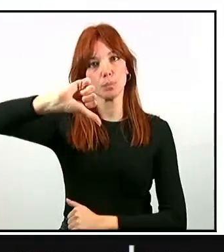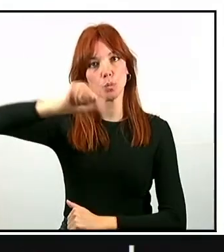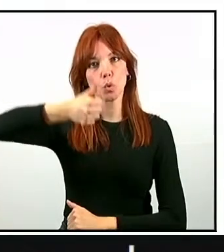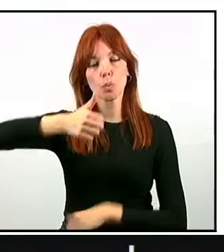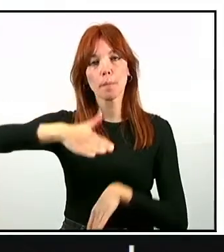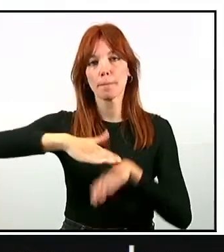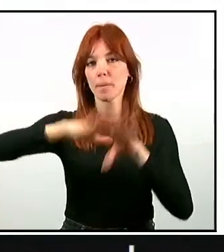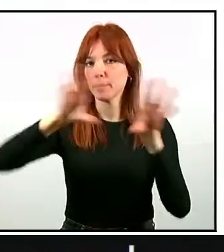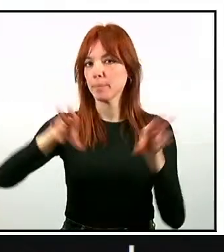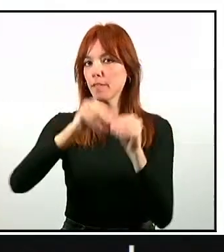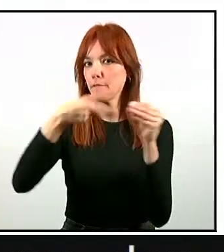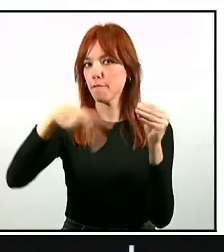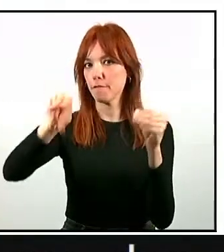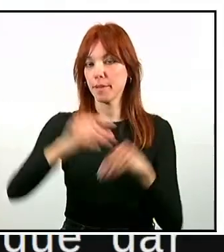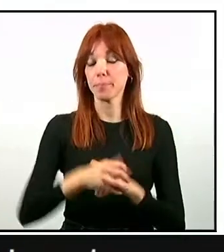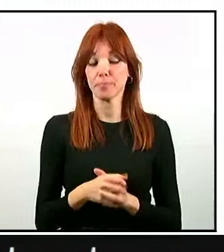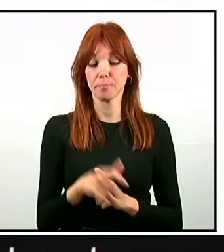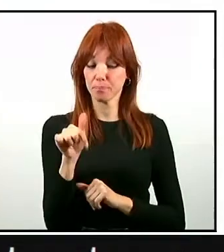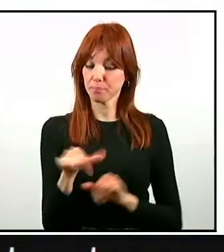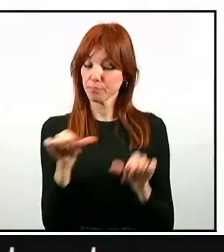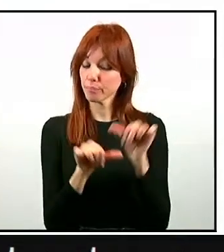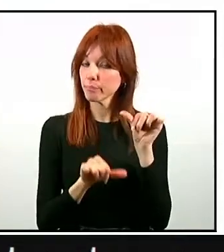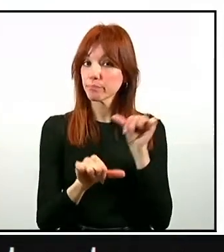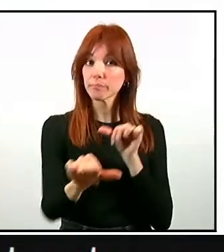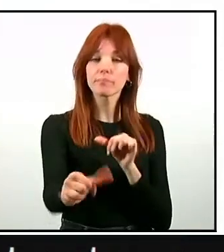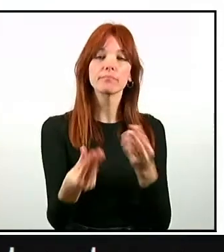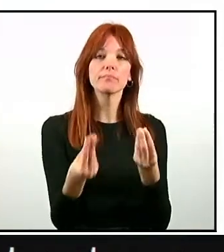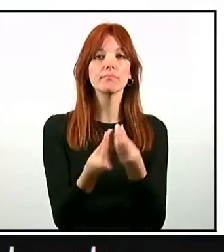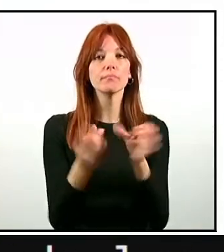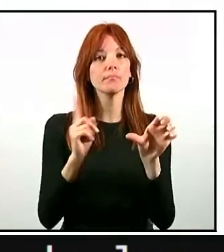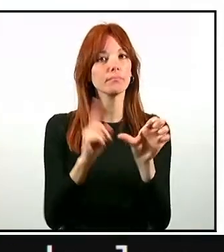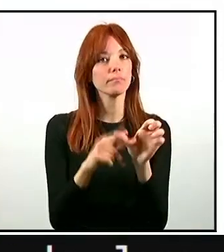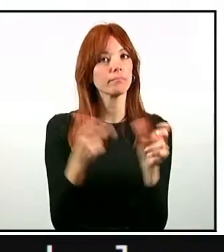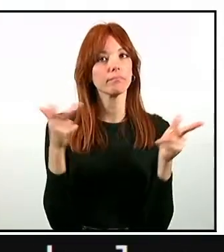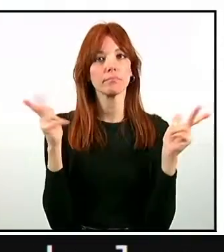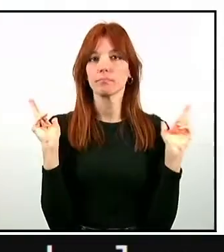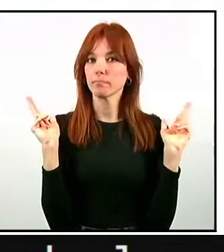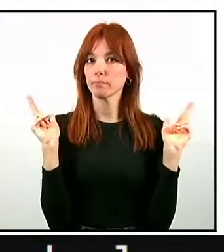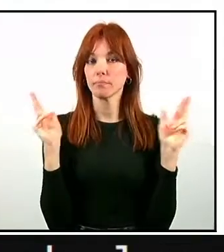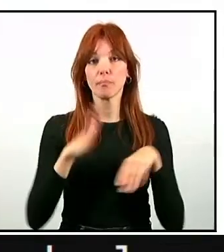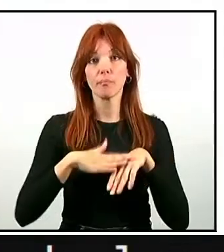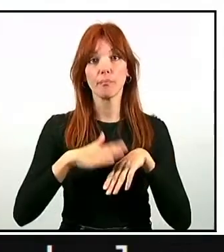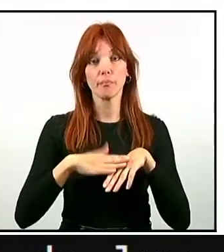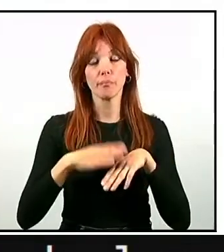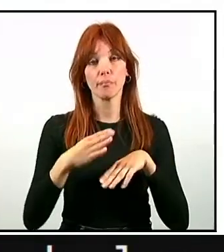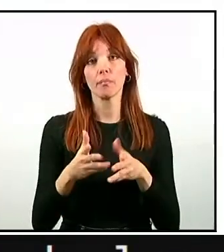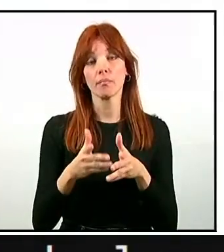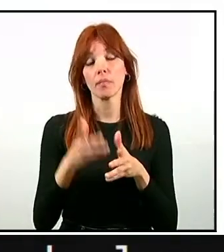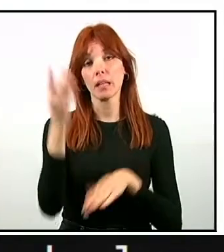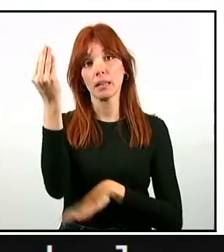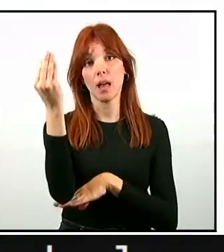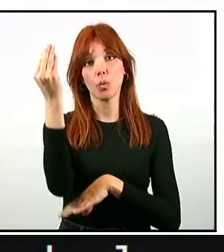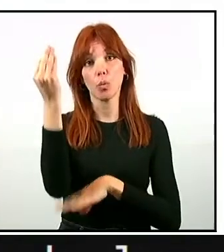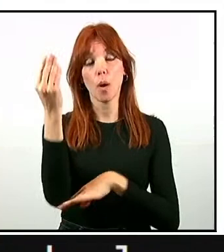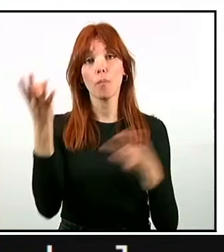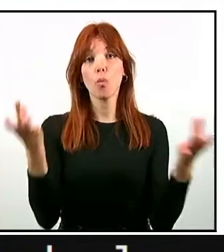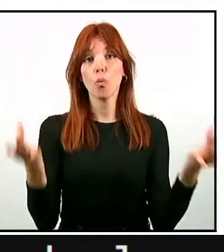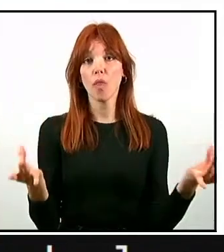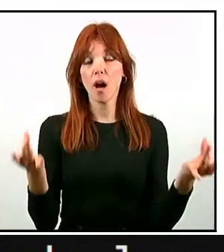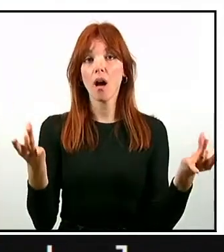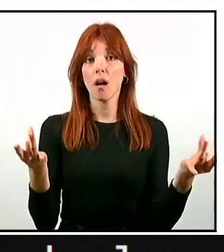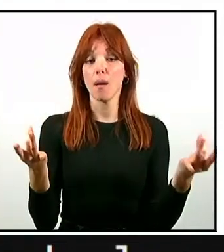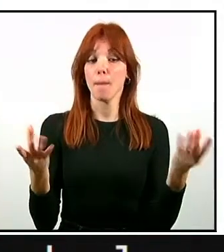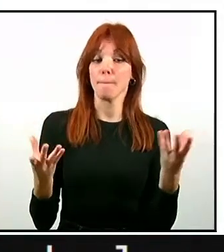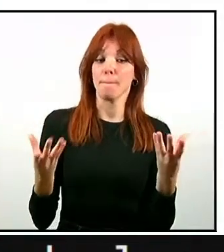autorización definitiva. Por tanto, a partir de hoy la Junta de Extremadura da luz verde para que la gran estatua de Buda